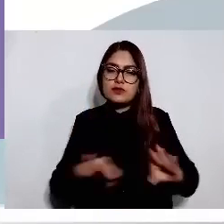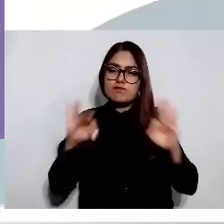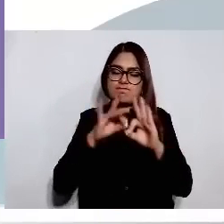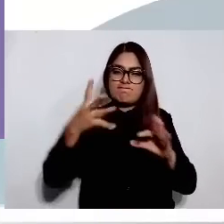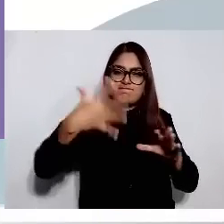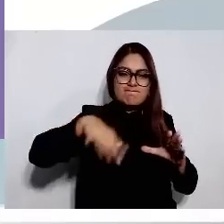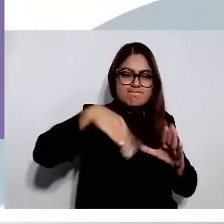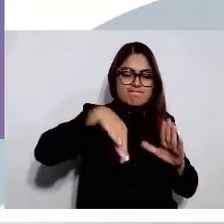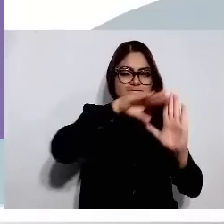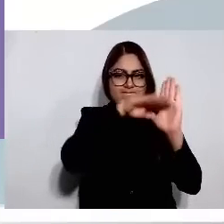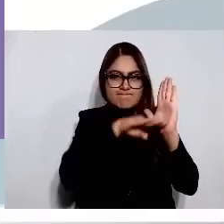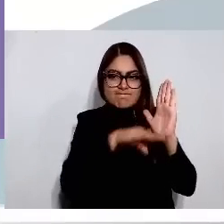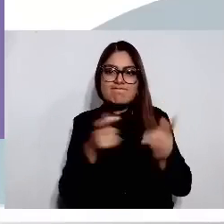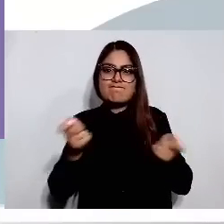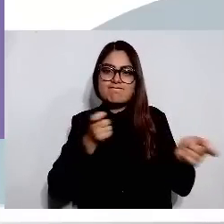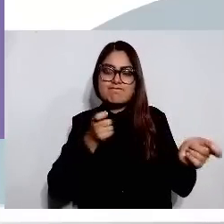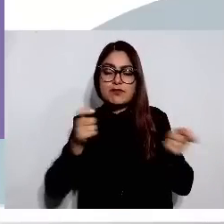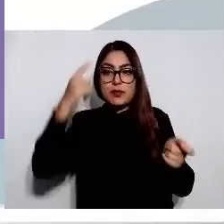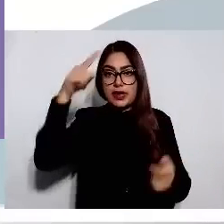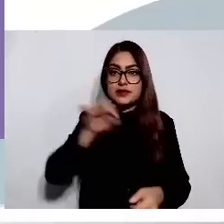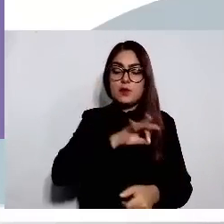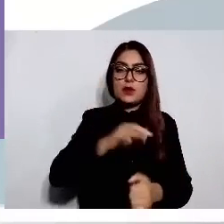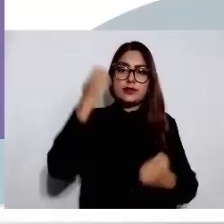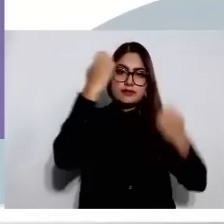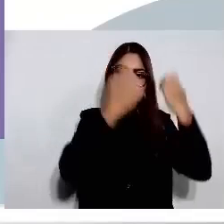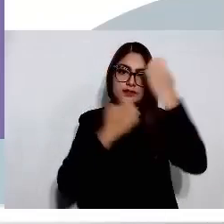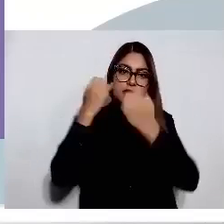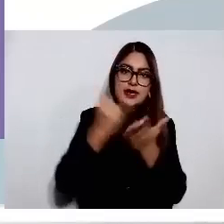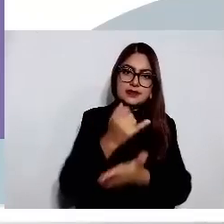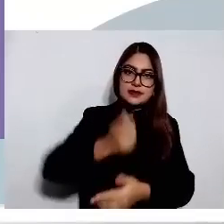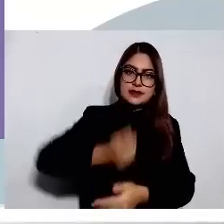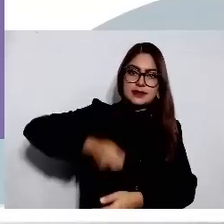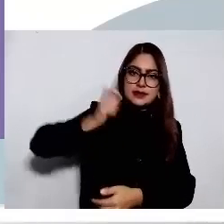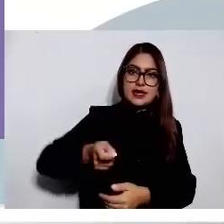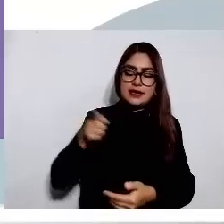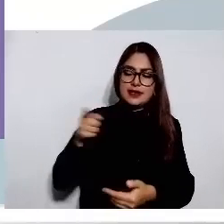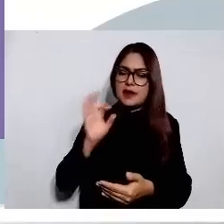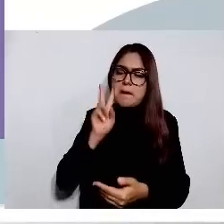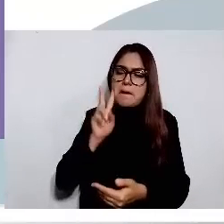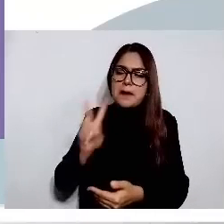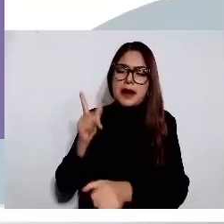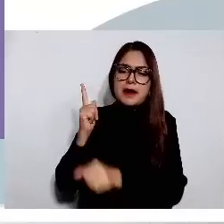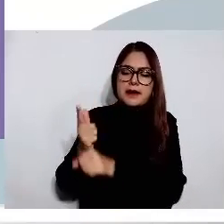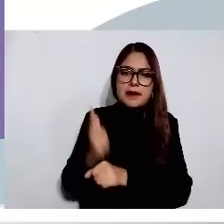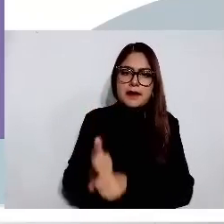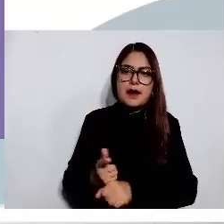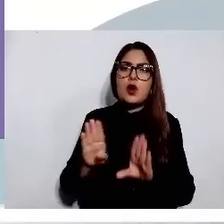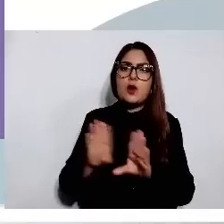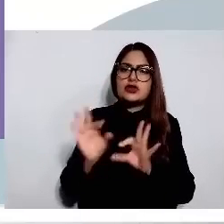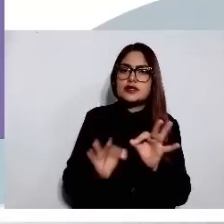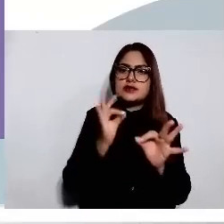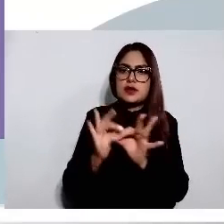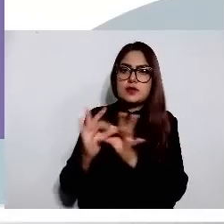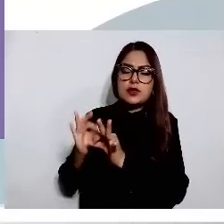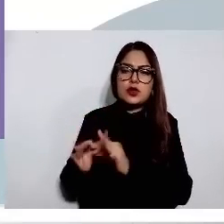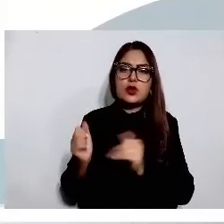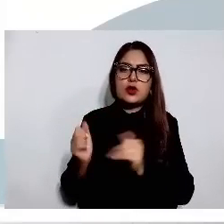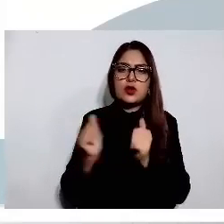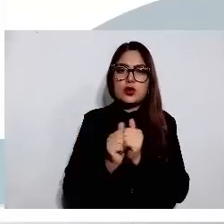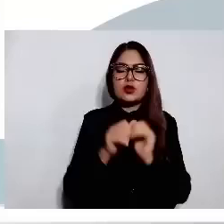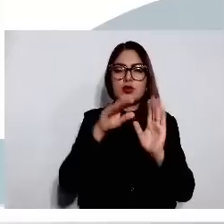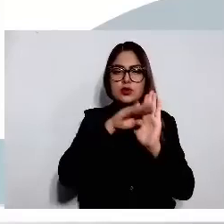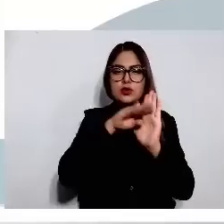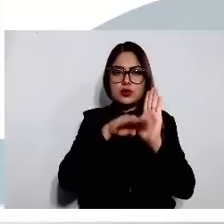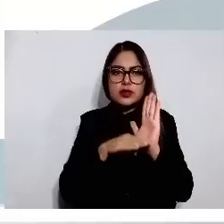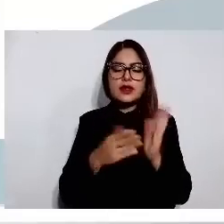puedan analizar estas sentencias y que se mire que está cumpliendo realmente con los parámetros de regularidad constitucional. La siguiente, por